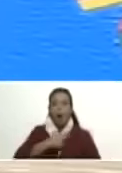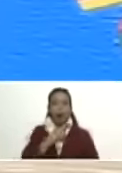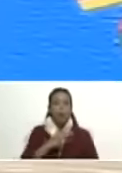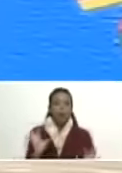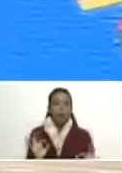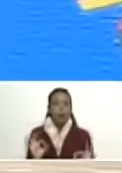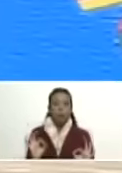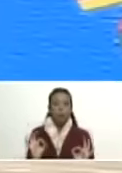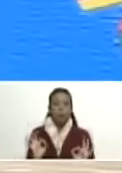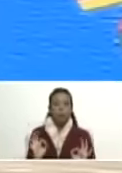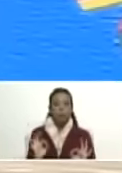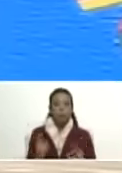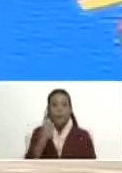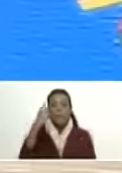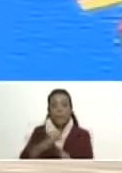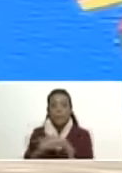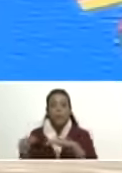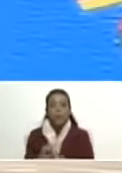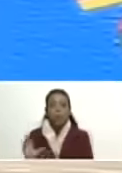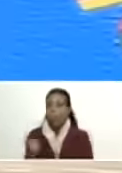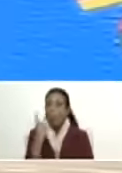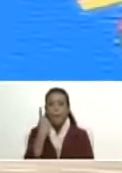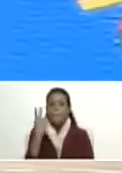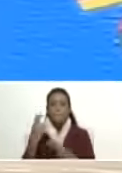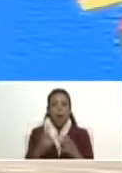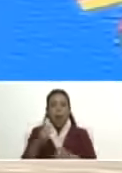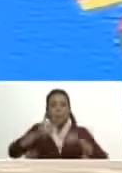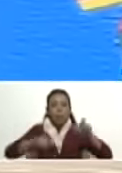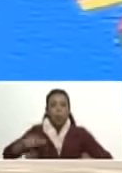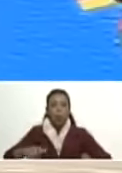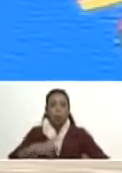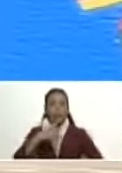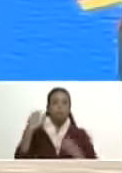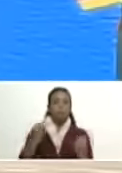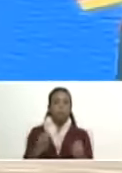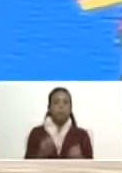Venezuela. Primer ministro de Guyana, Venezuela no es un país de cobardes.